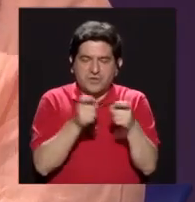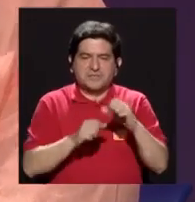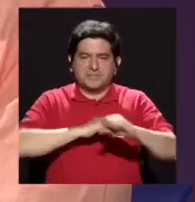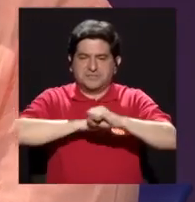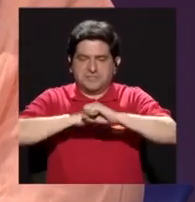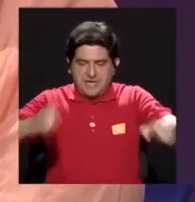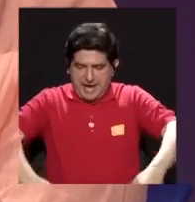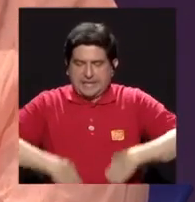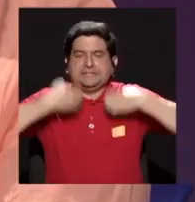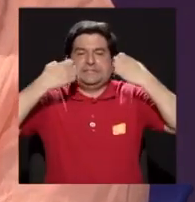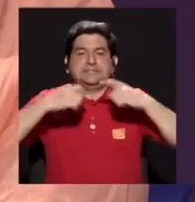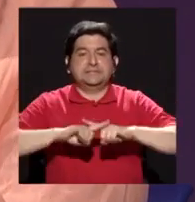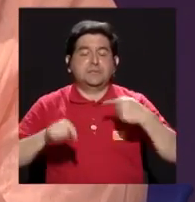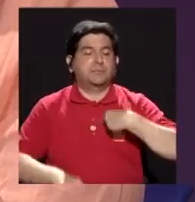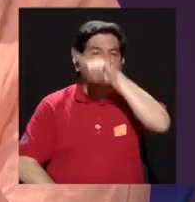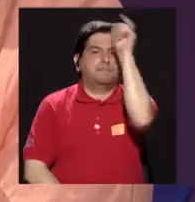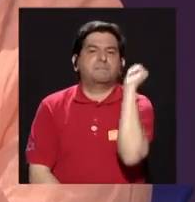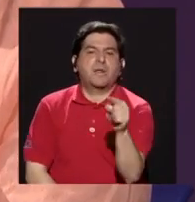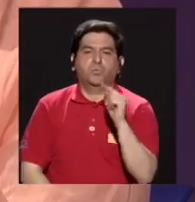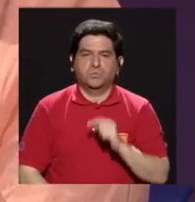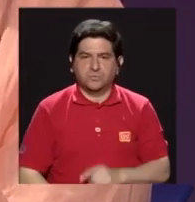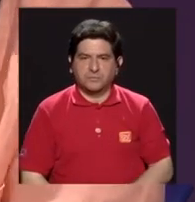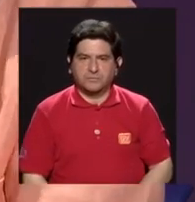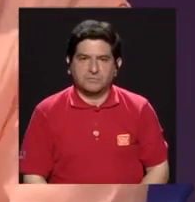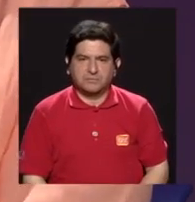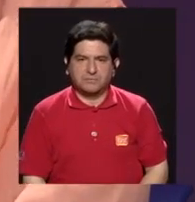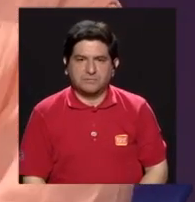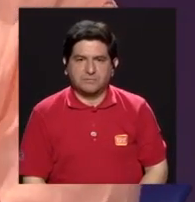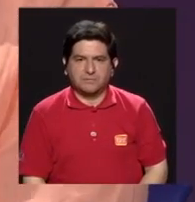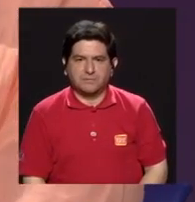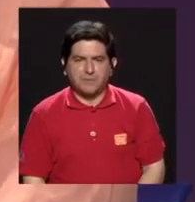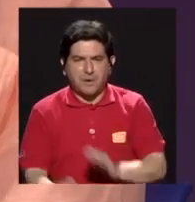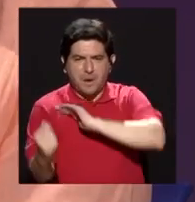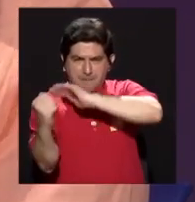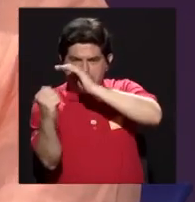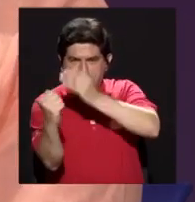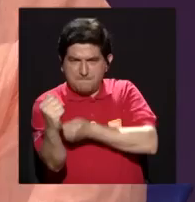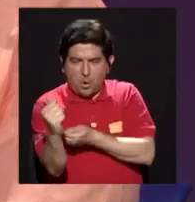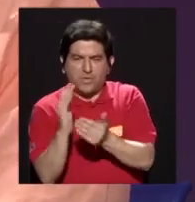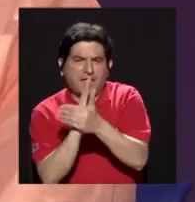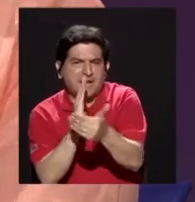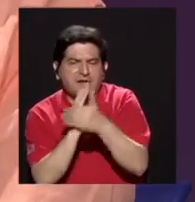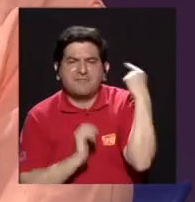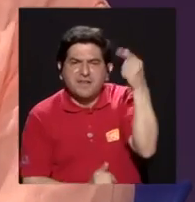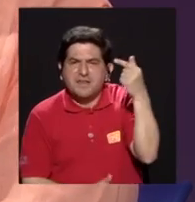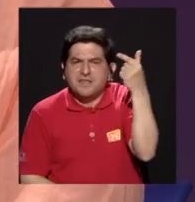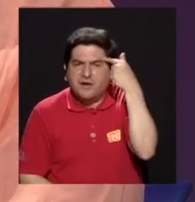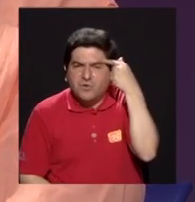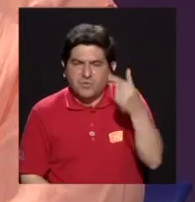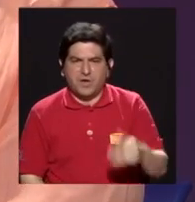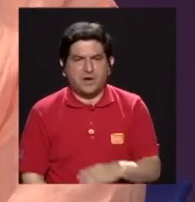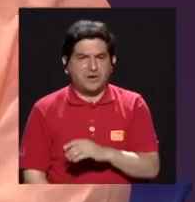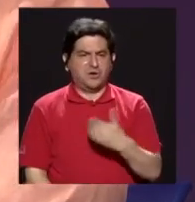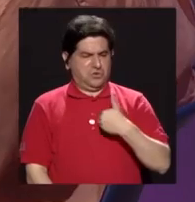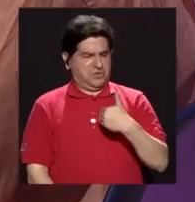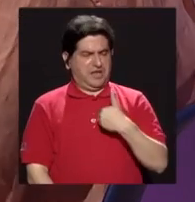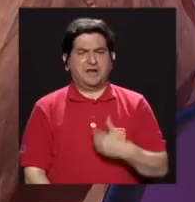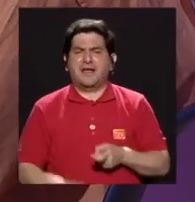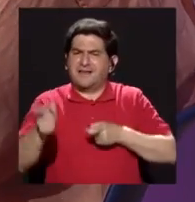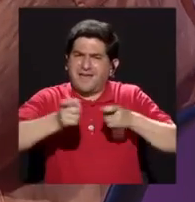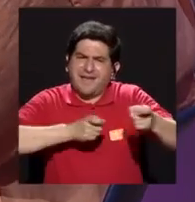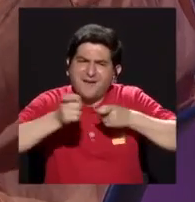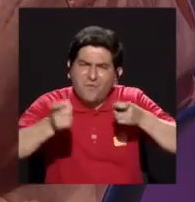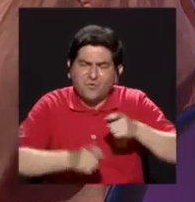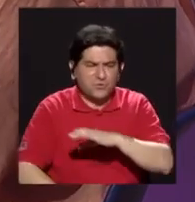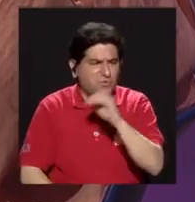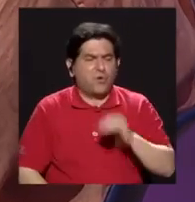etcétera pero yo me pregunto qué potestades digamos en realidad tiene un gobierno o un estado para para controlar